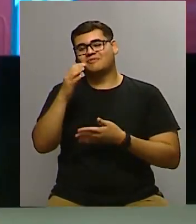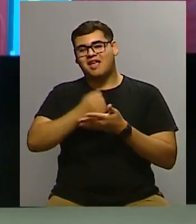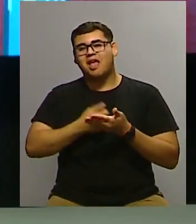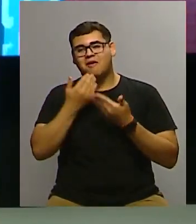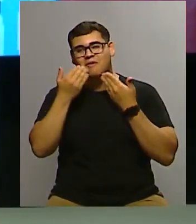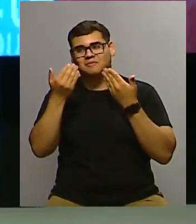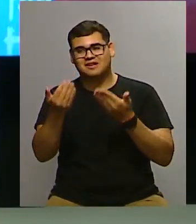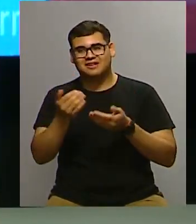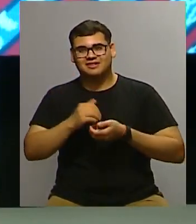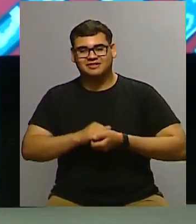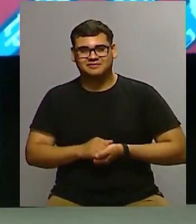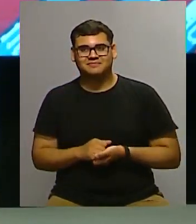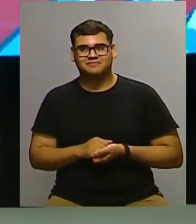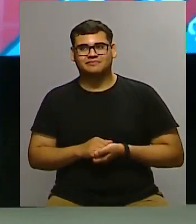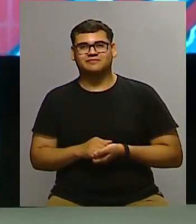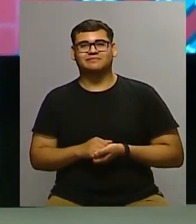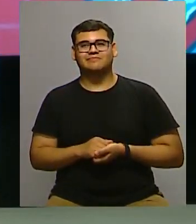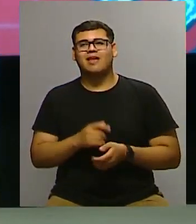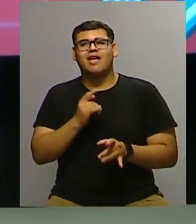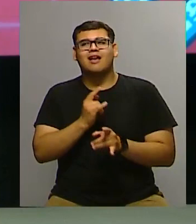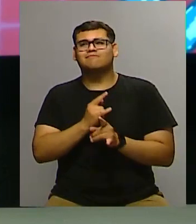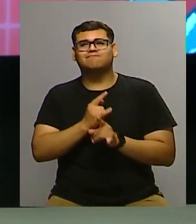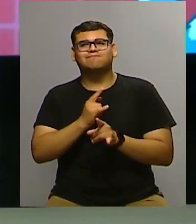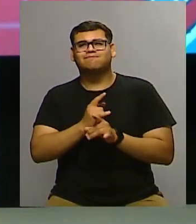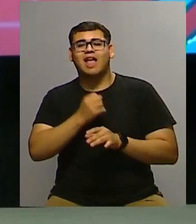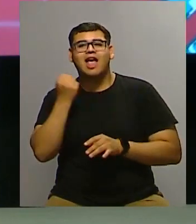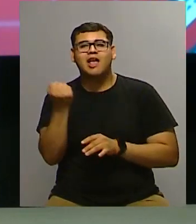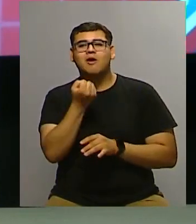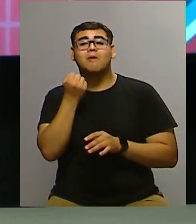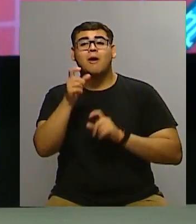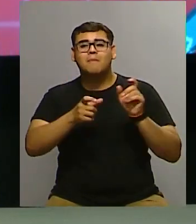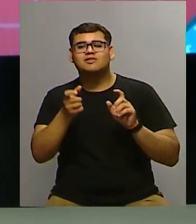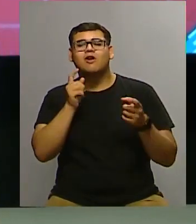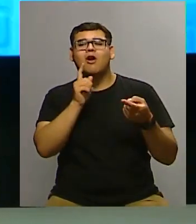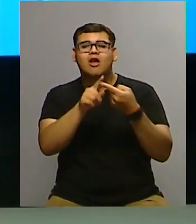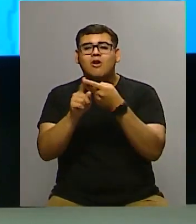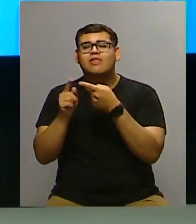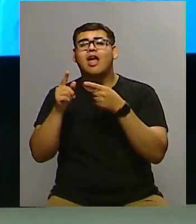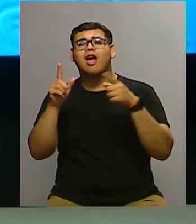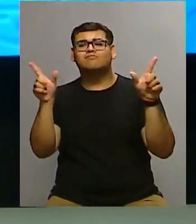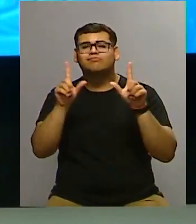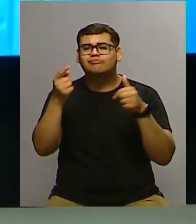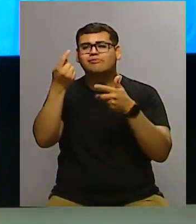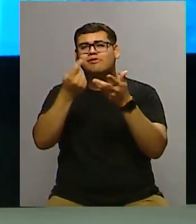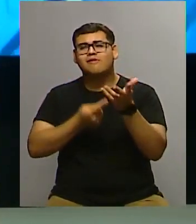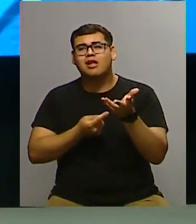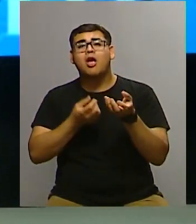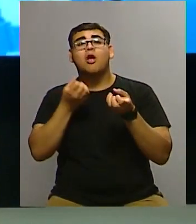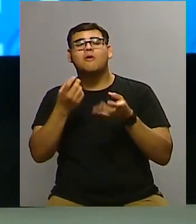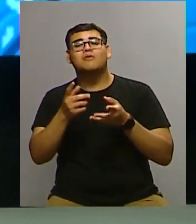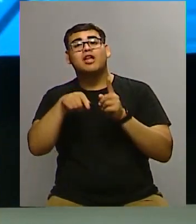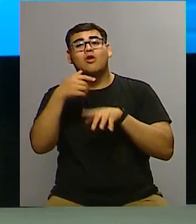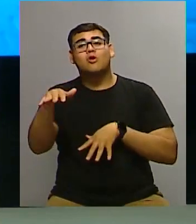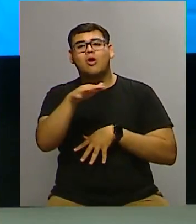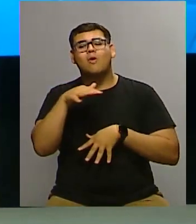favor, la verdad que es siempre importante tener contacto permanente con los medios, porque uno llega a distintos lugares